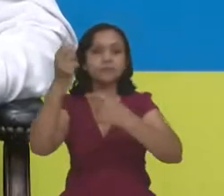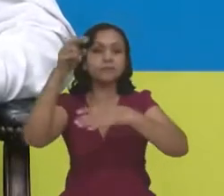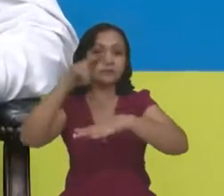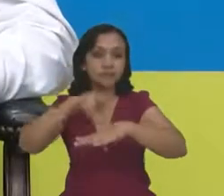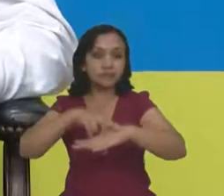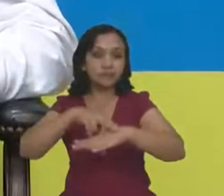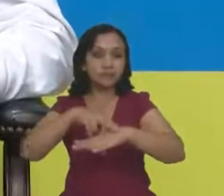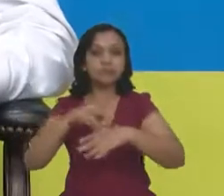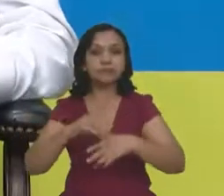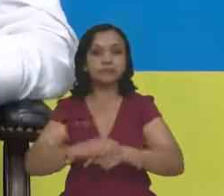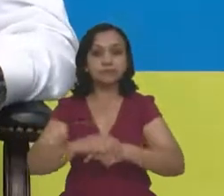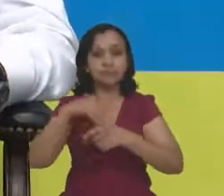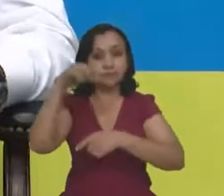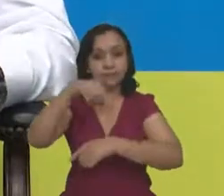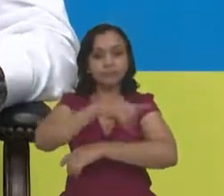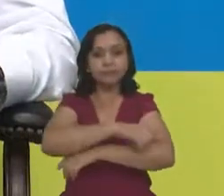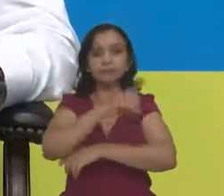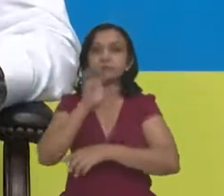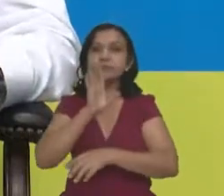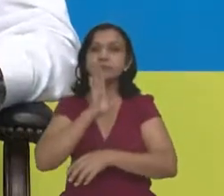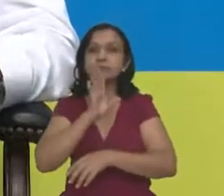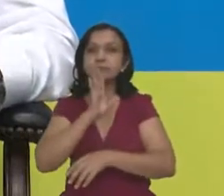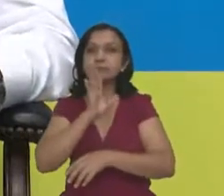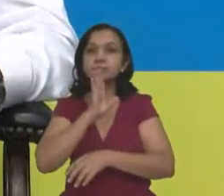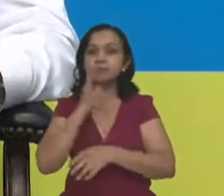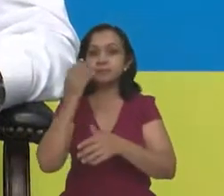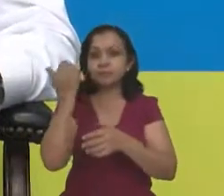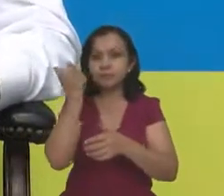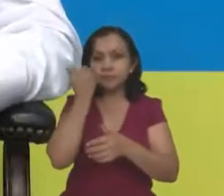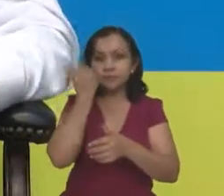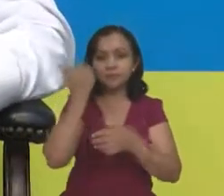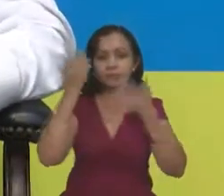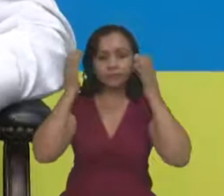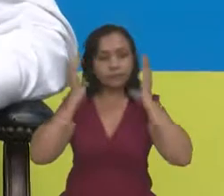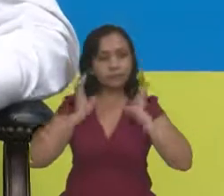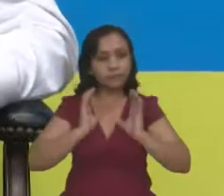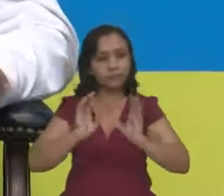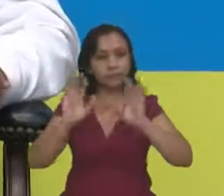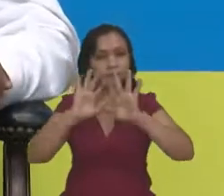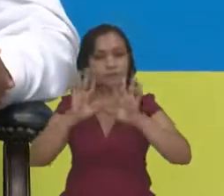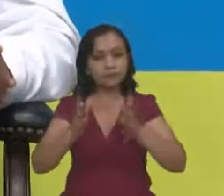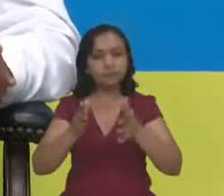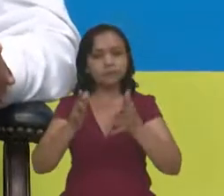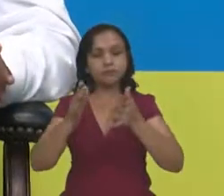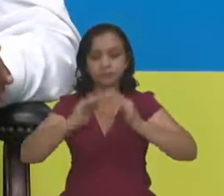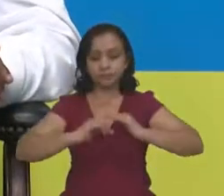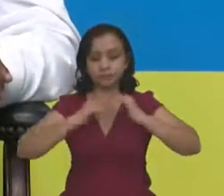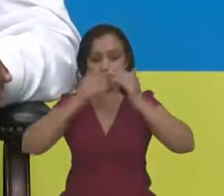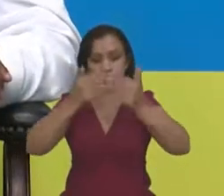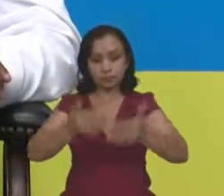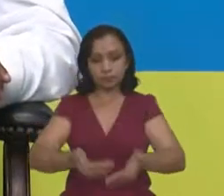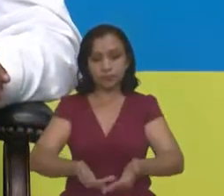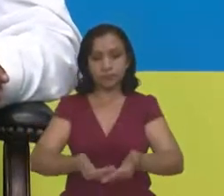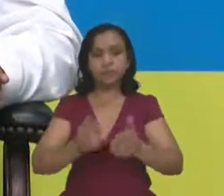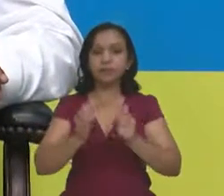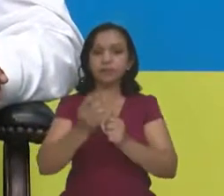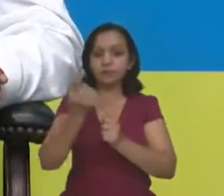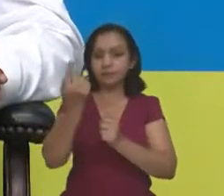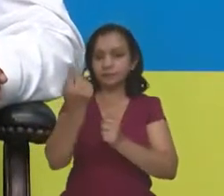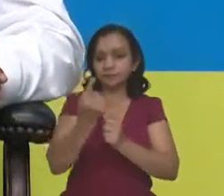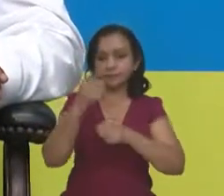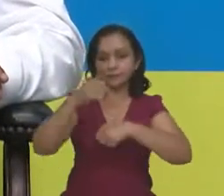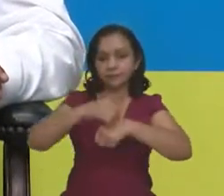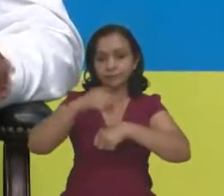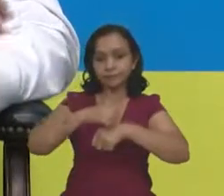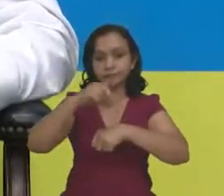Asamblea Nacional. Hoy estamos hablando sobre las neuropatías periféricas durante el embarazo. Tenemos como invitado al